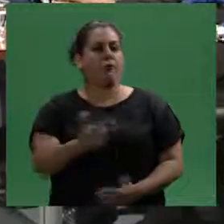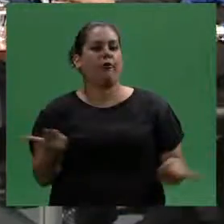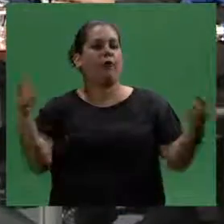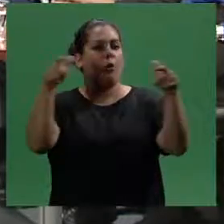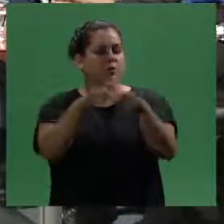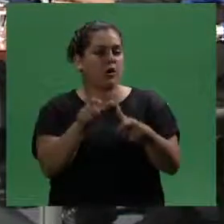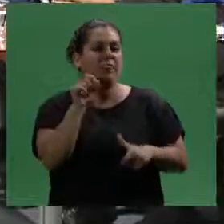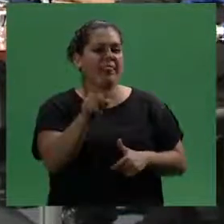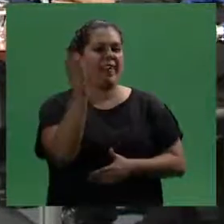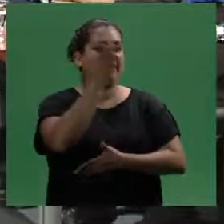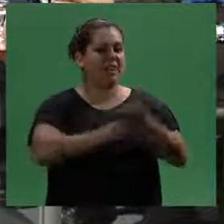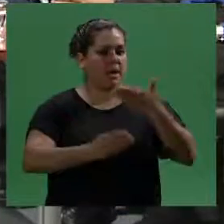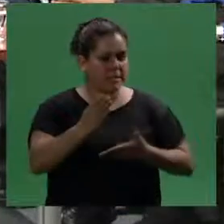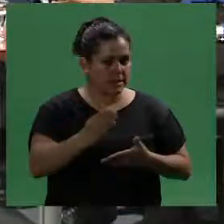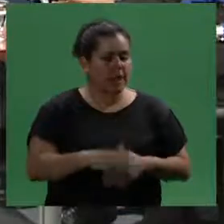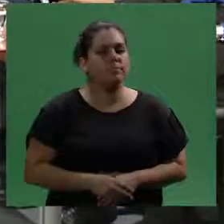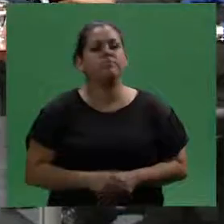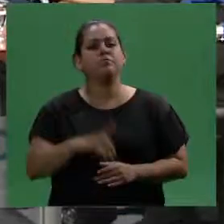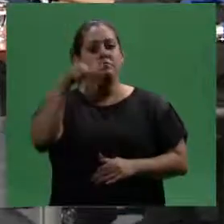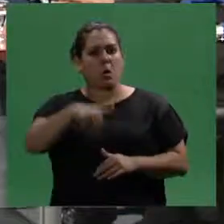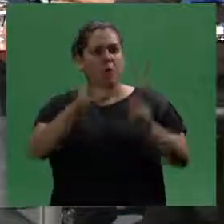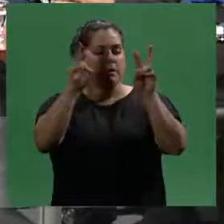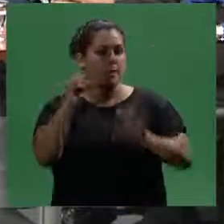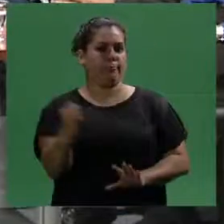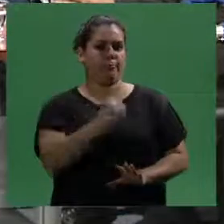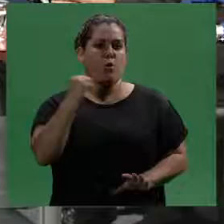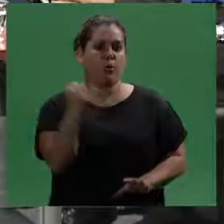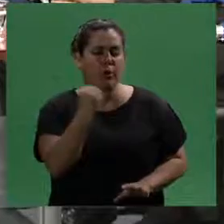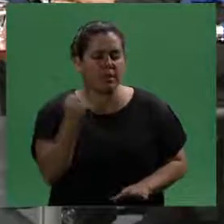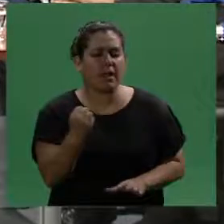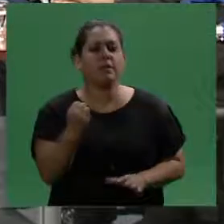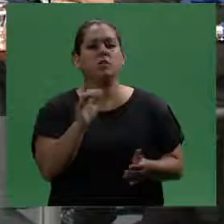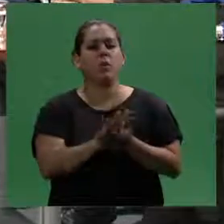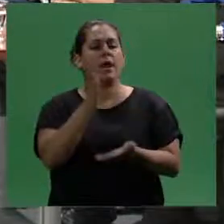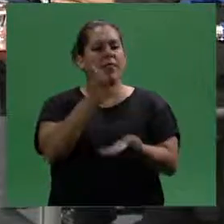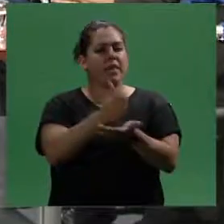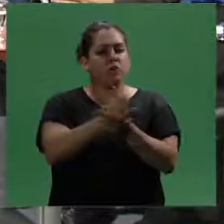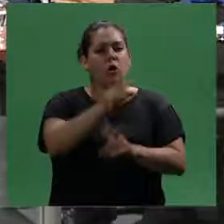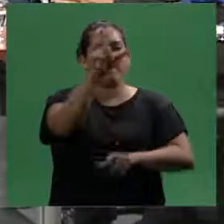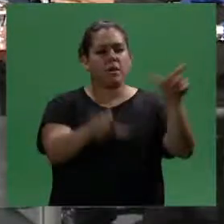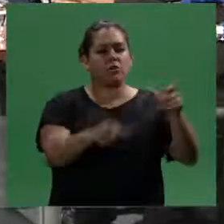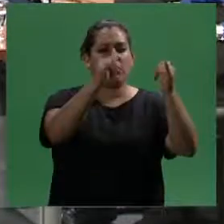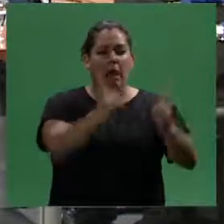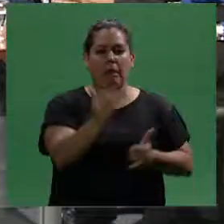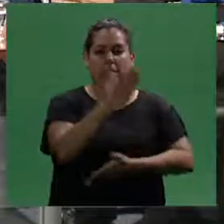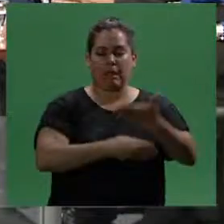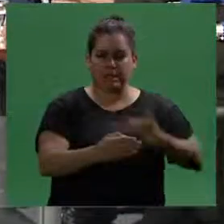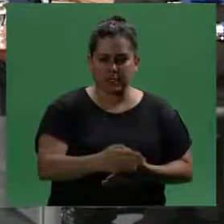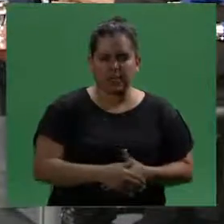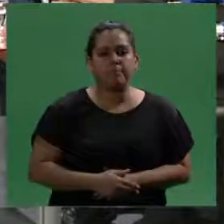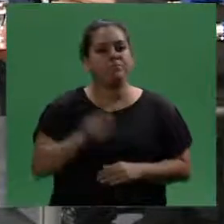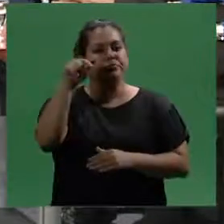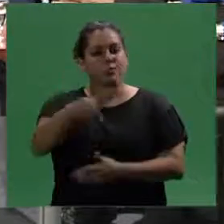vamos a la Comisión de Discapacidad. Vamos a tratar un tema muy importante, es los derechos de las personas con